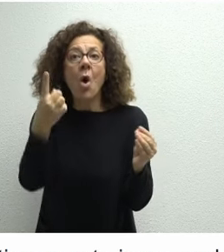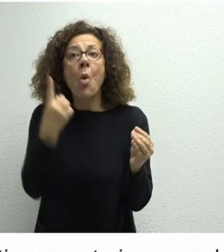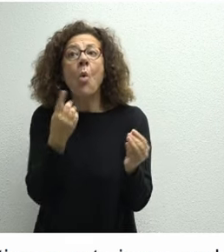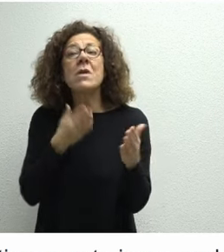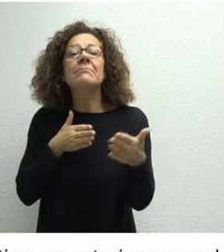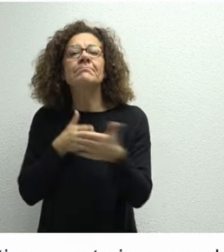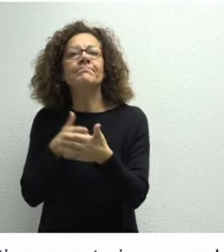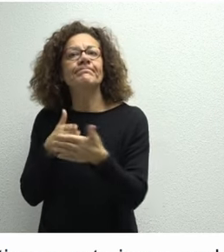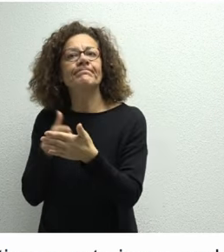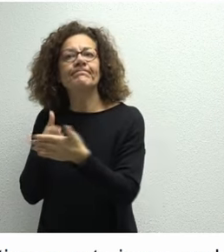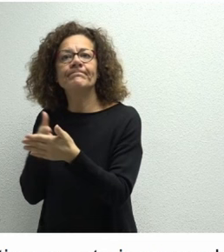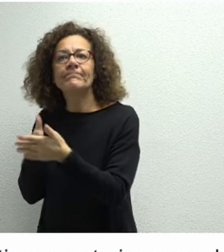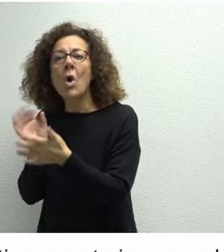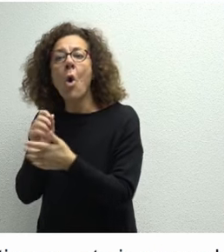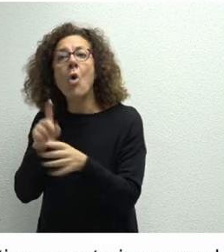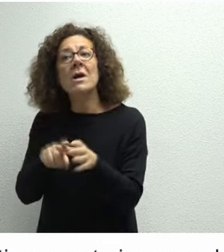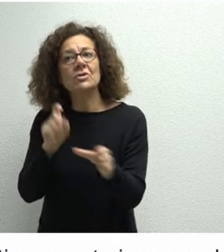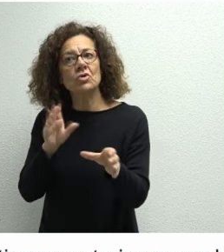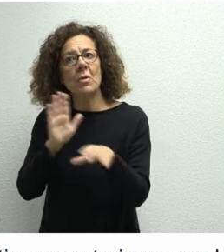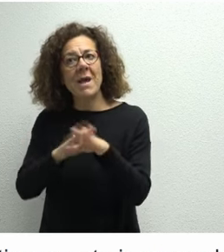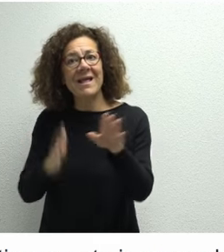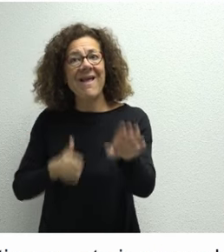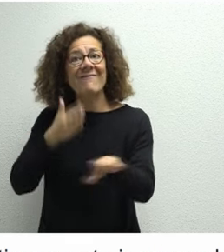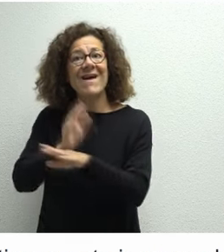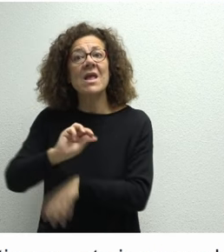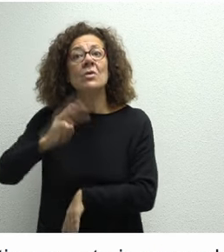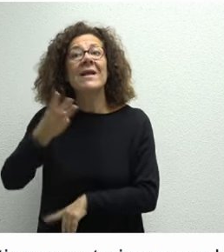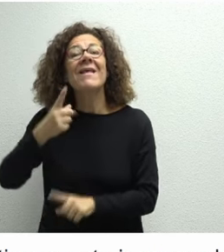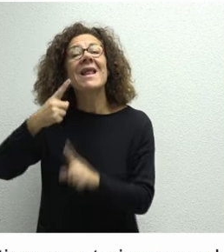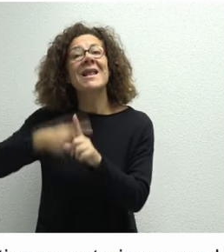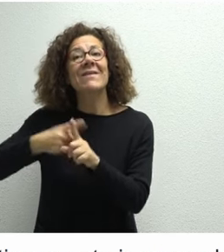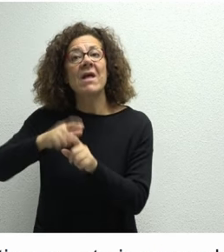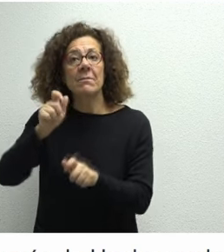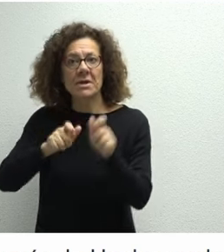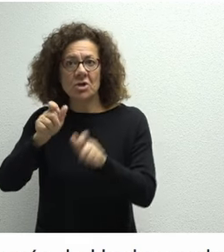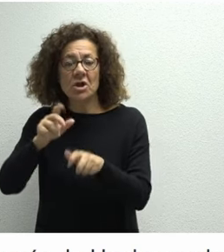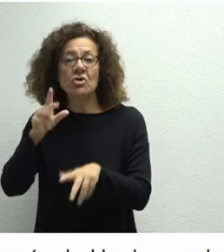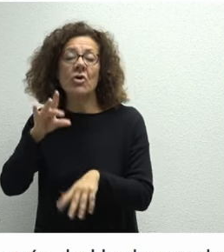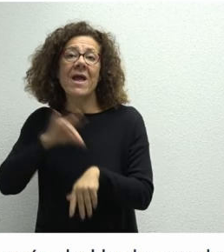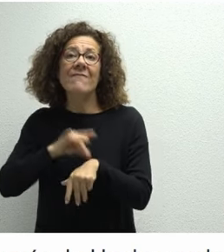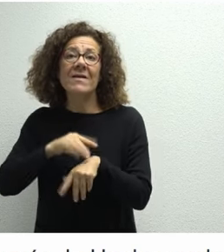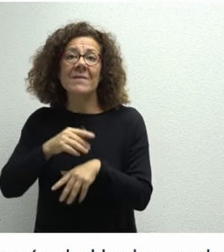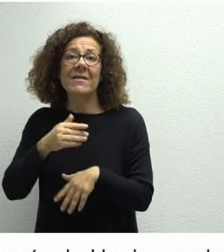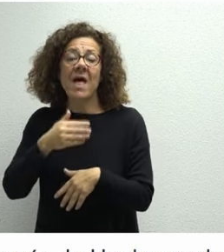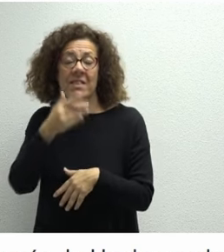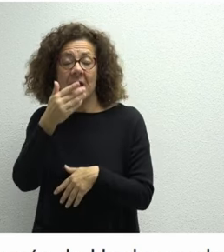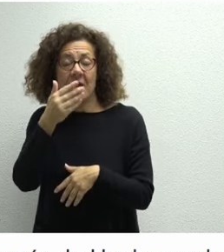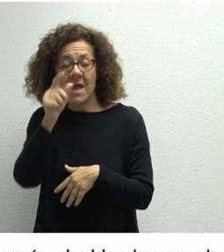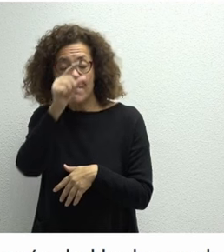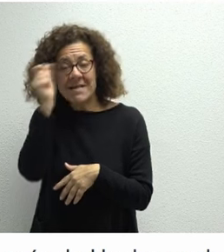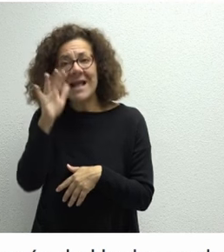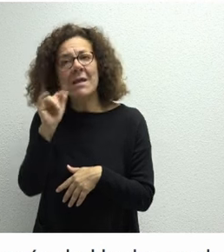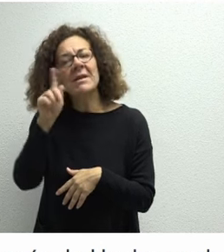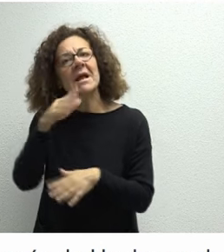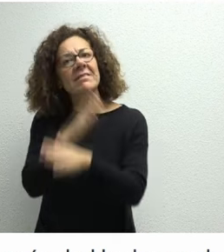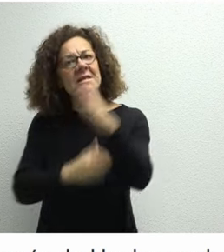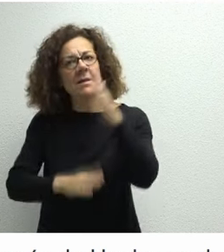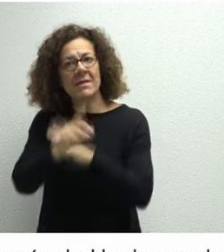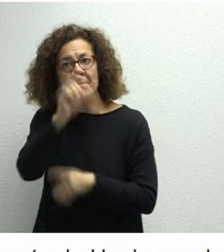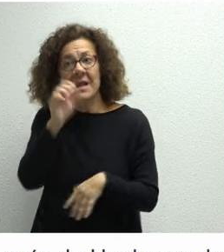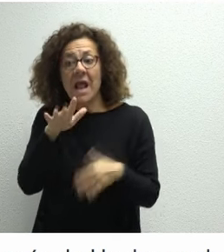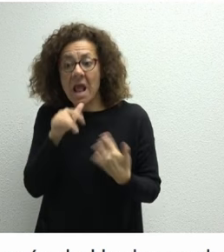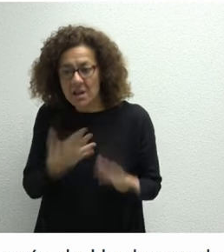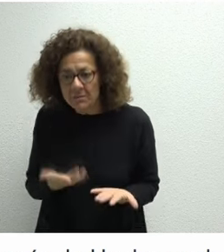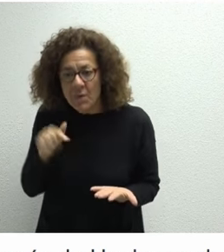limitaciones o criterios de exclusión para que vayan a un tercer nivel personas con enfermedad mental es que tenga una discapacidad intelectual entonces a día de